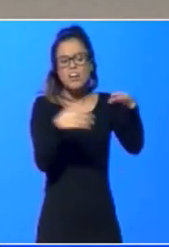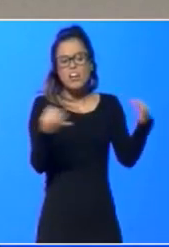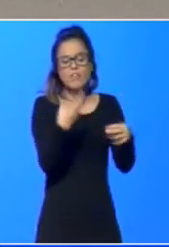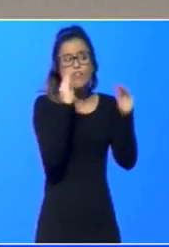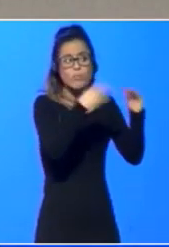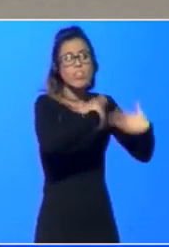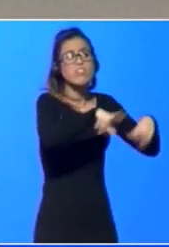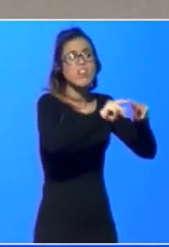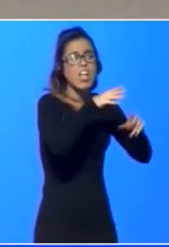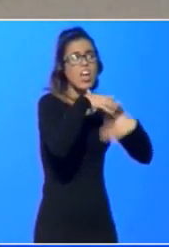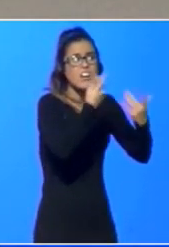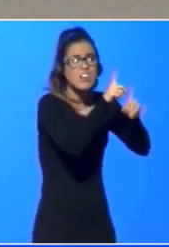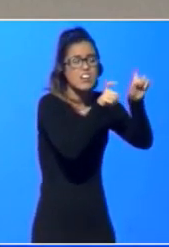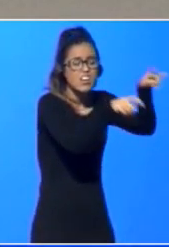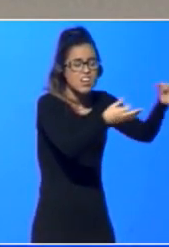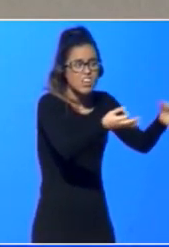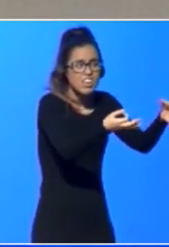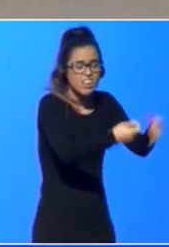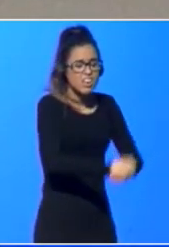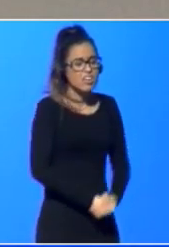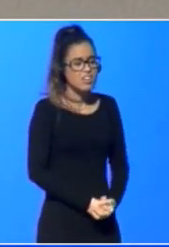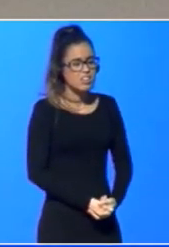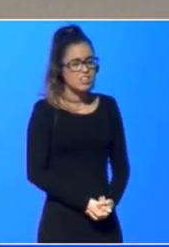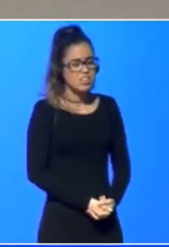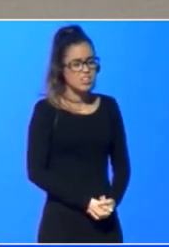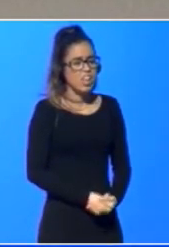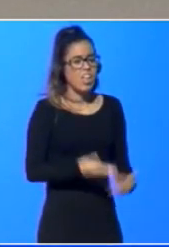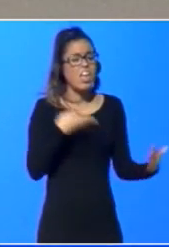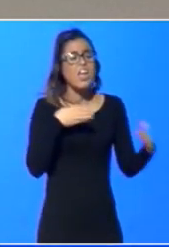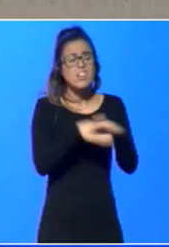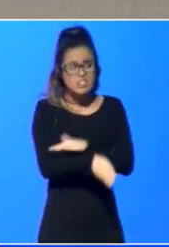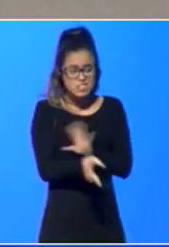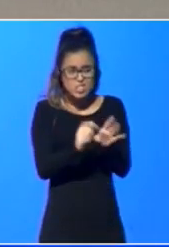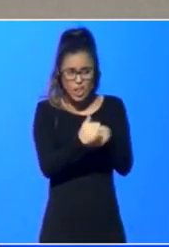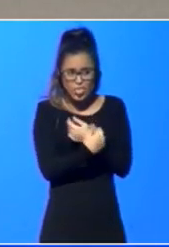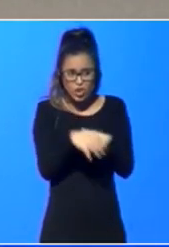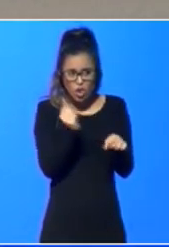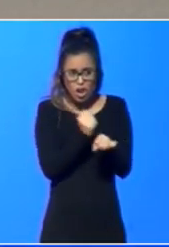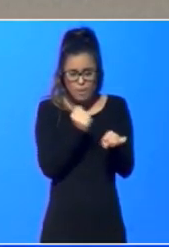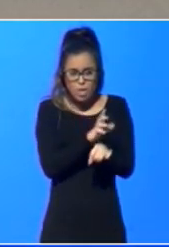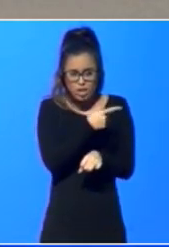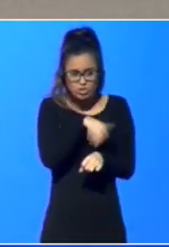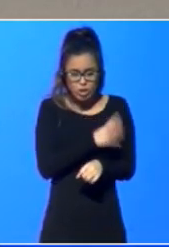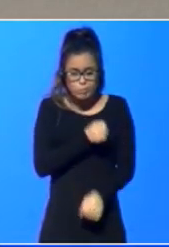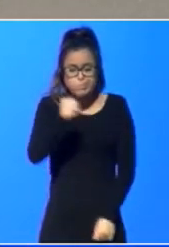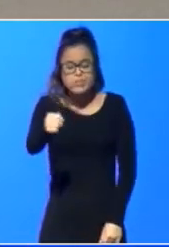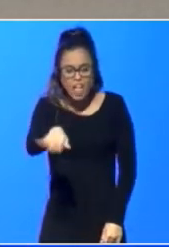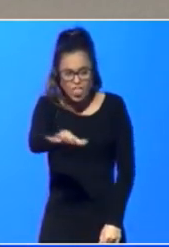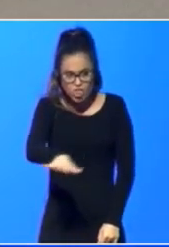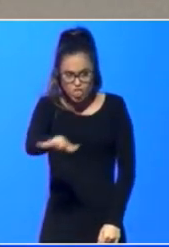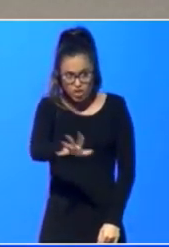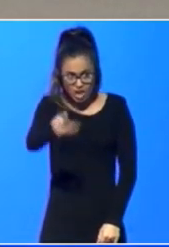formación? ¿De qué inserción laboral hablamos? ¿Dónde les estamos metiendo?